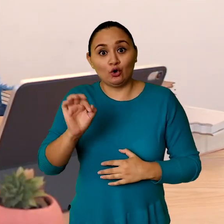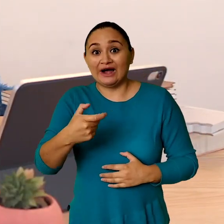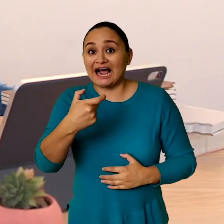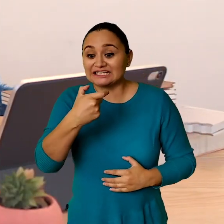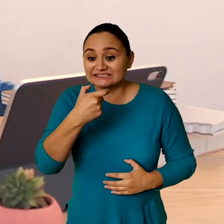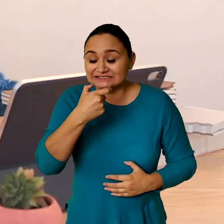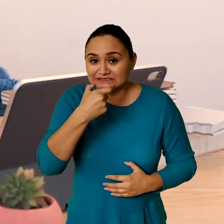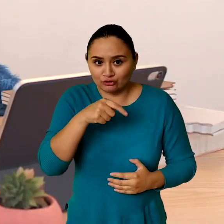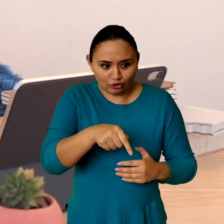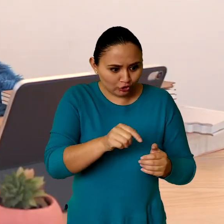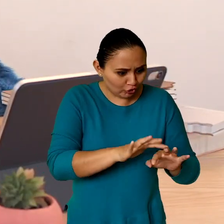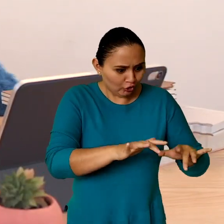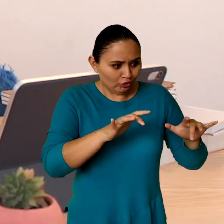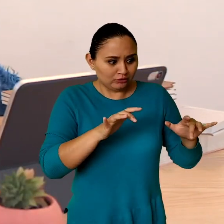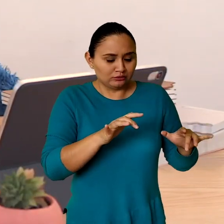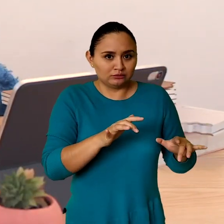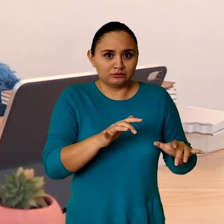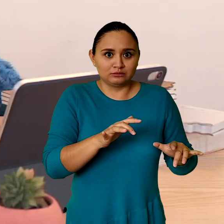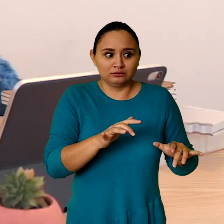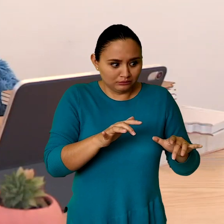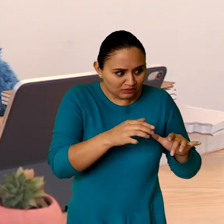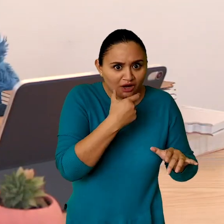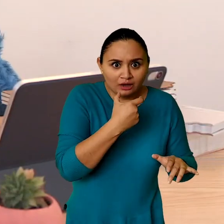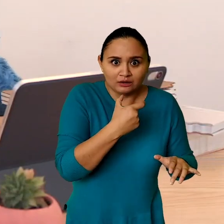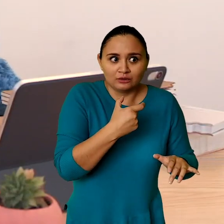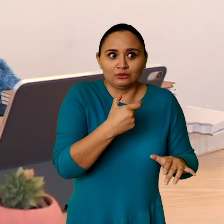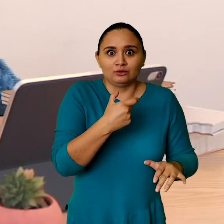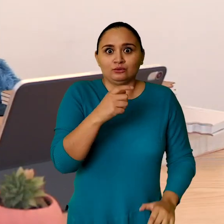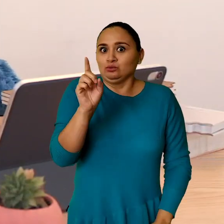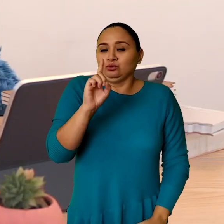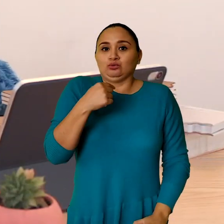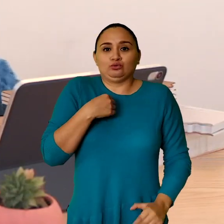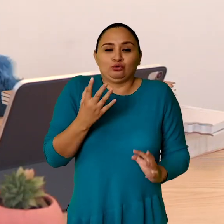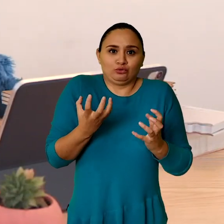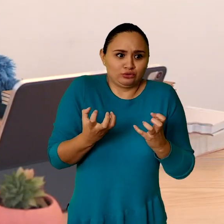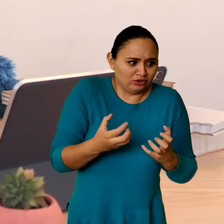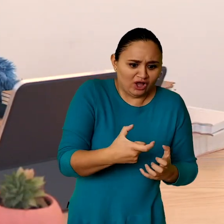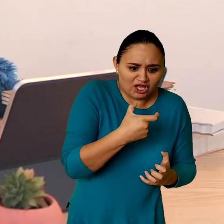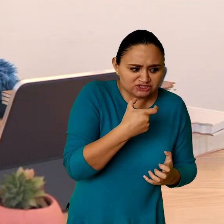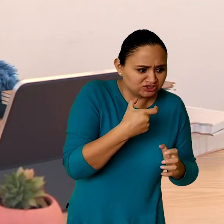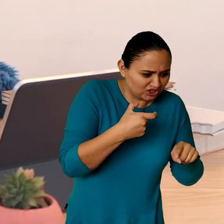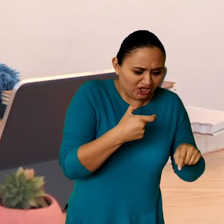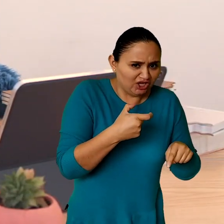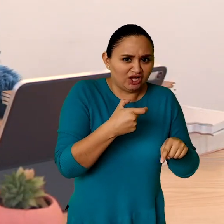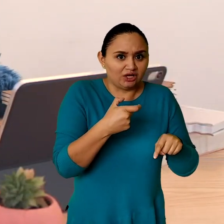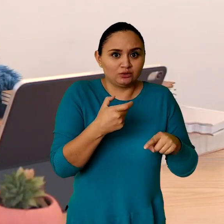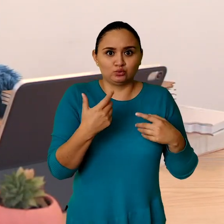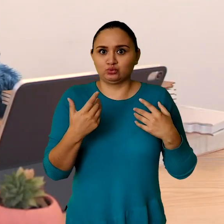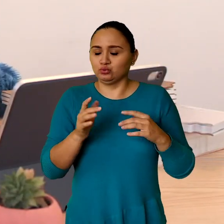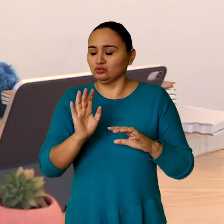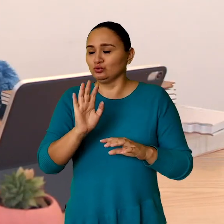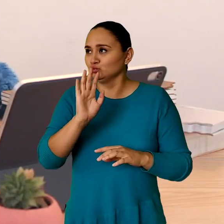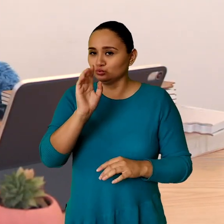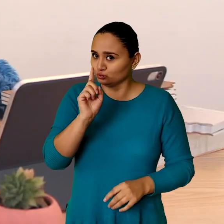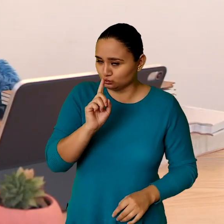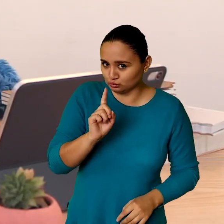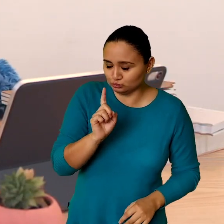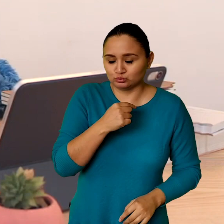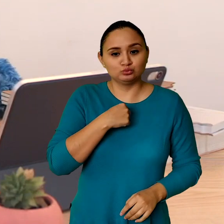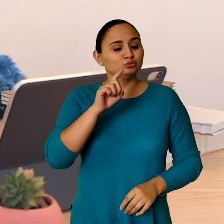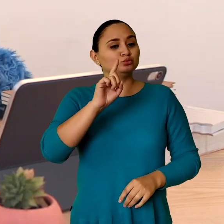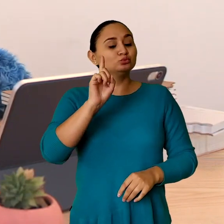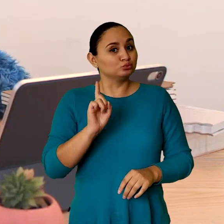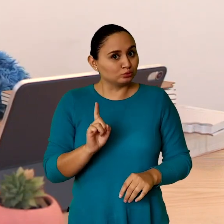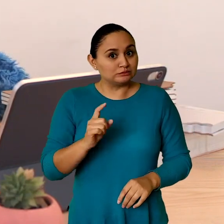galleta. ¡Ay, no! Yo no querer comer galletas con diamantina.